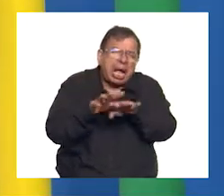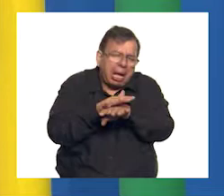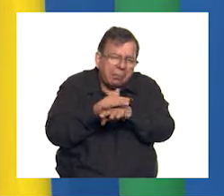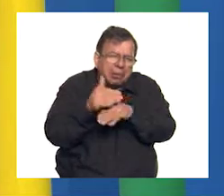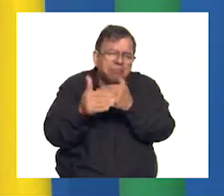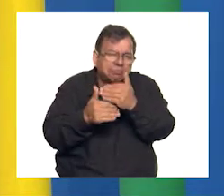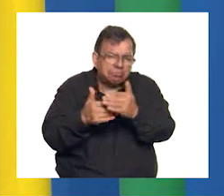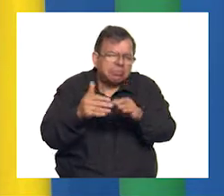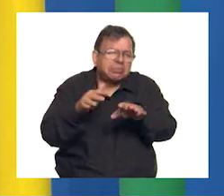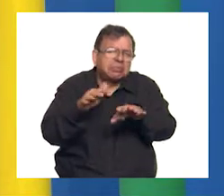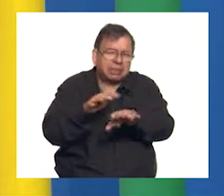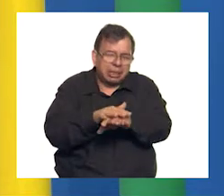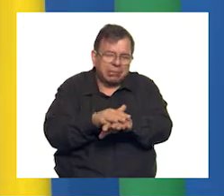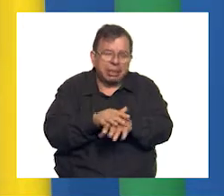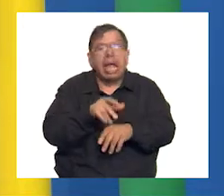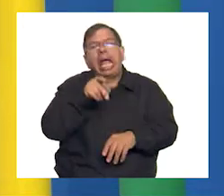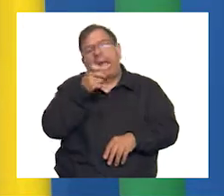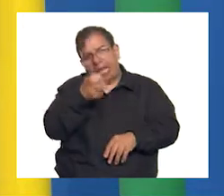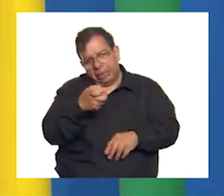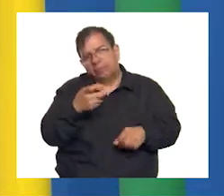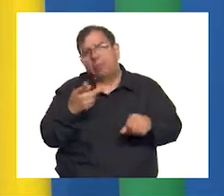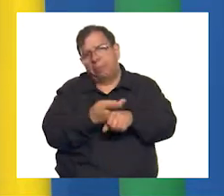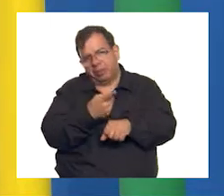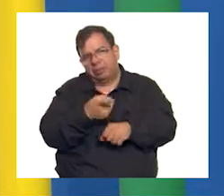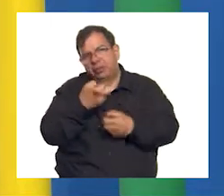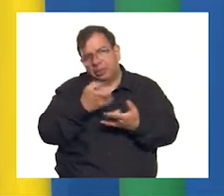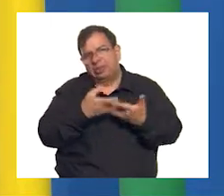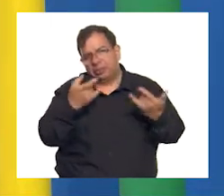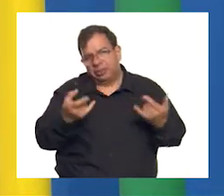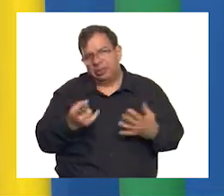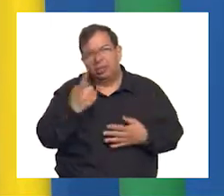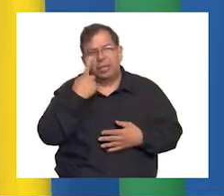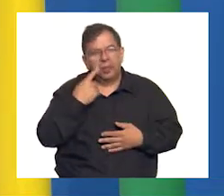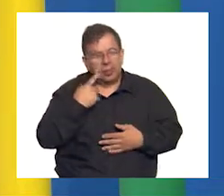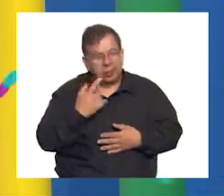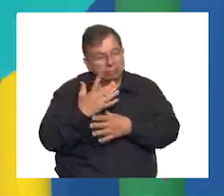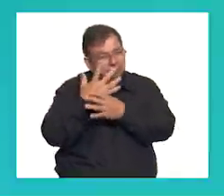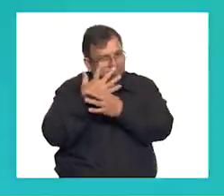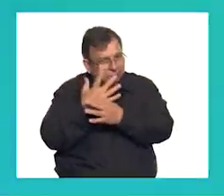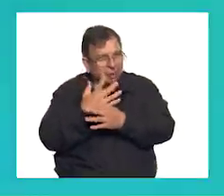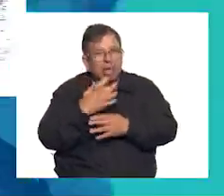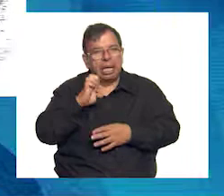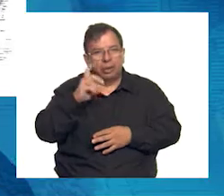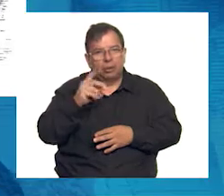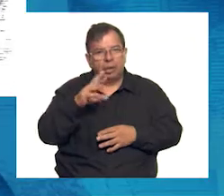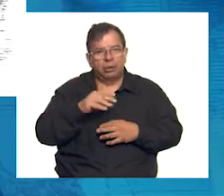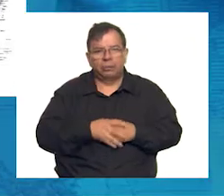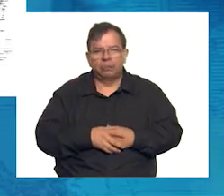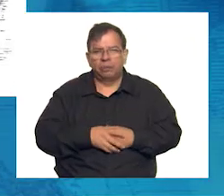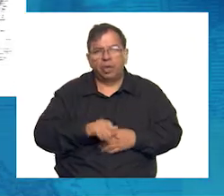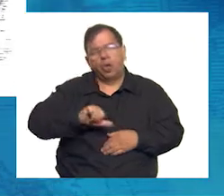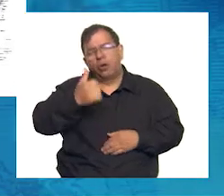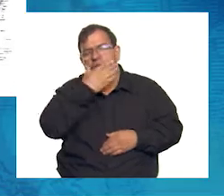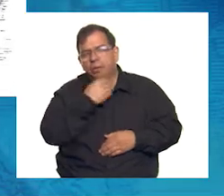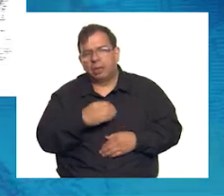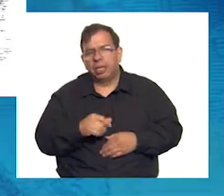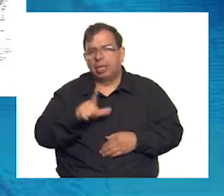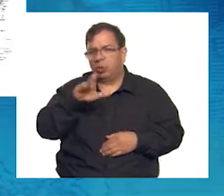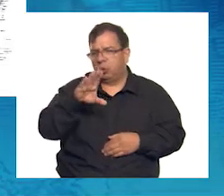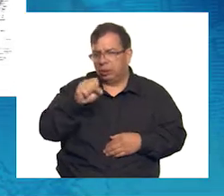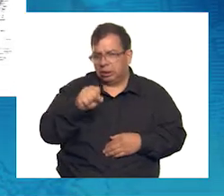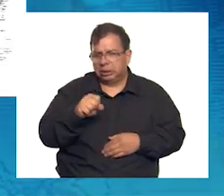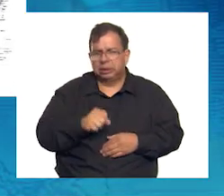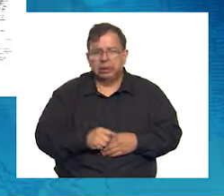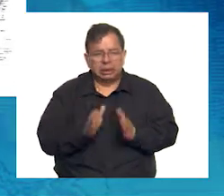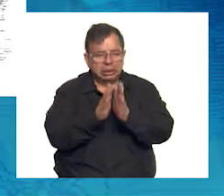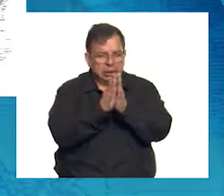y eso fue lo que pasó en el caso de La Llorona, según Eduardo Matos. El cronista Luis González Obregón comenta